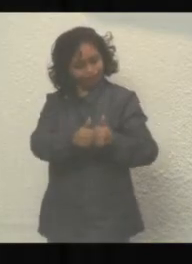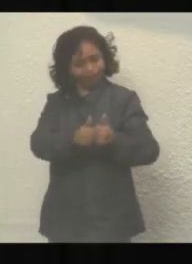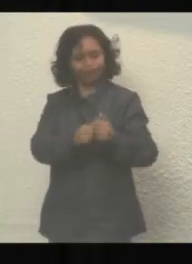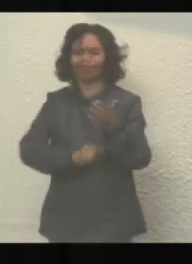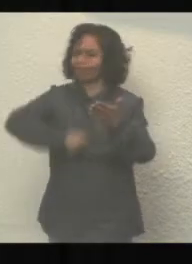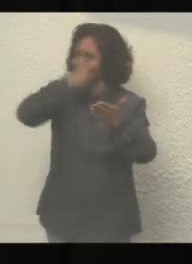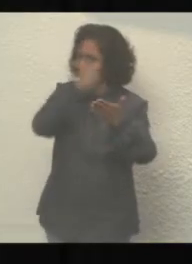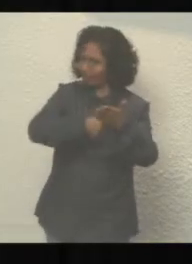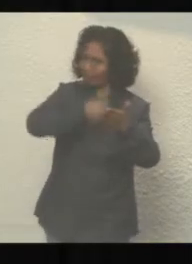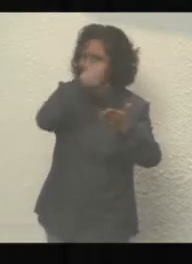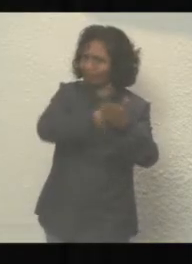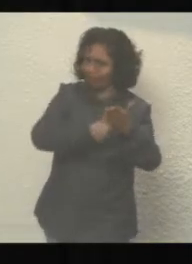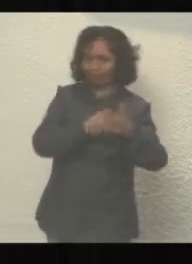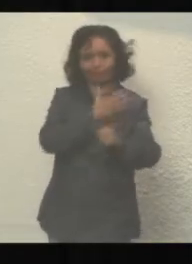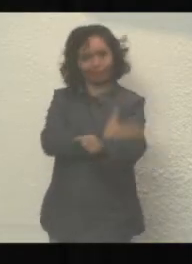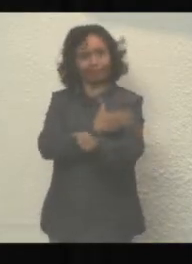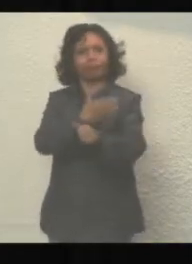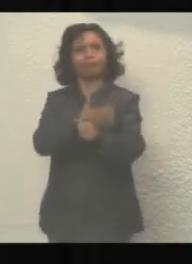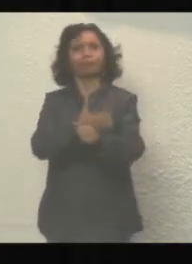lucha.